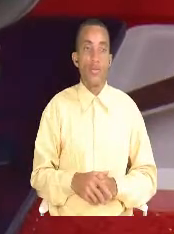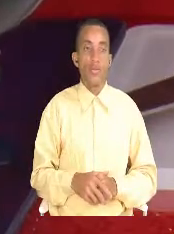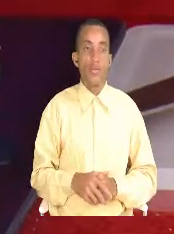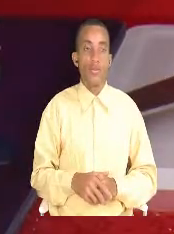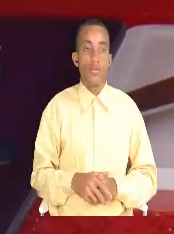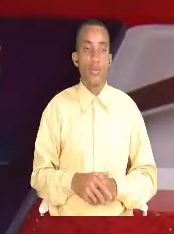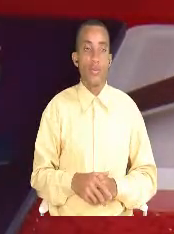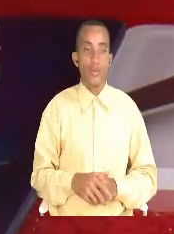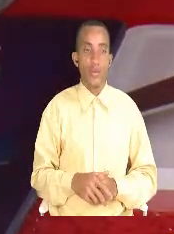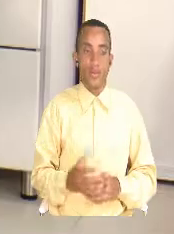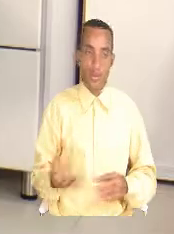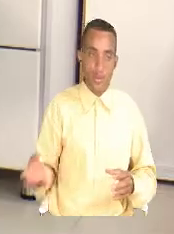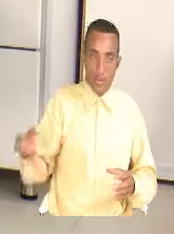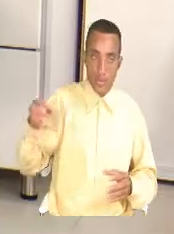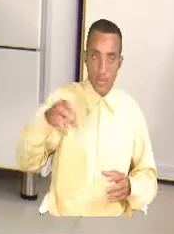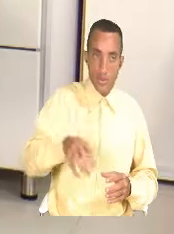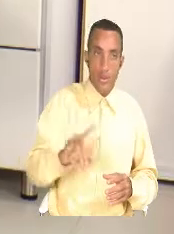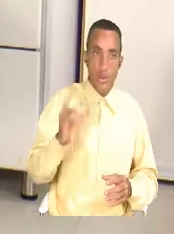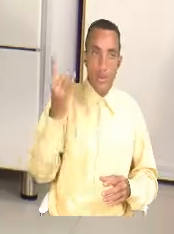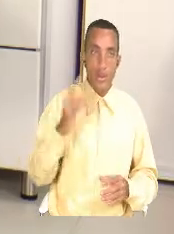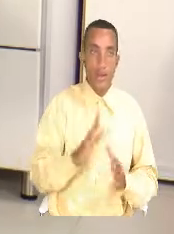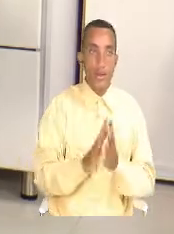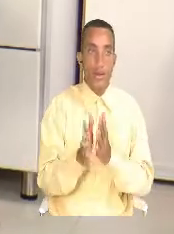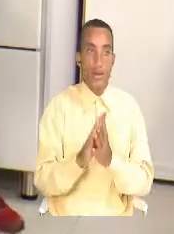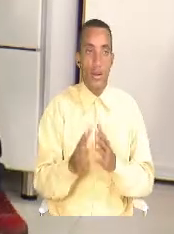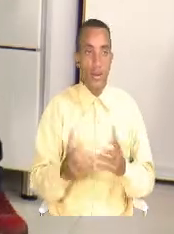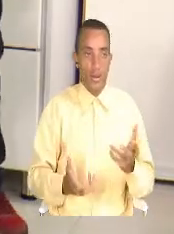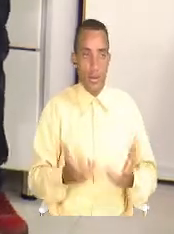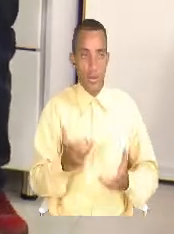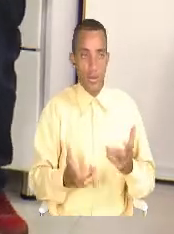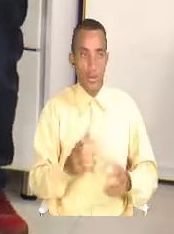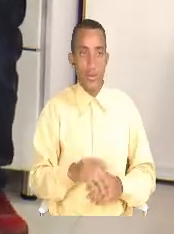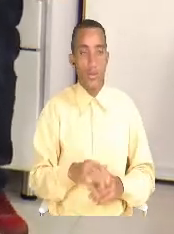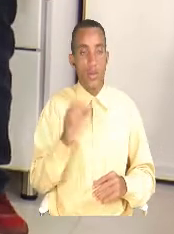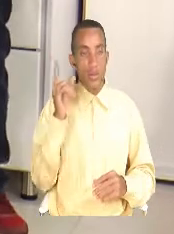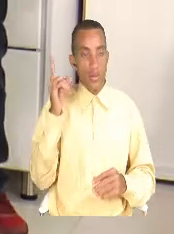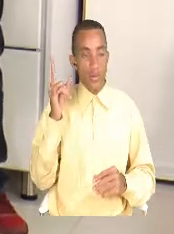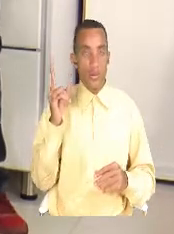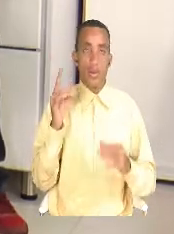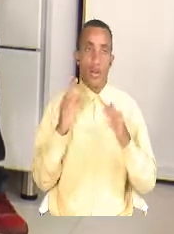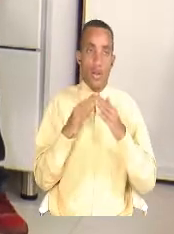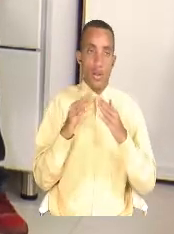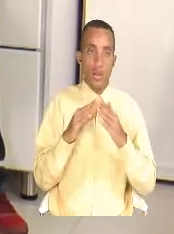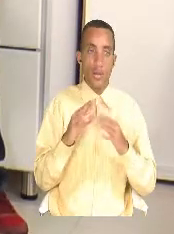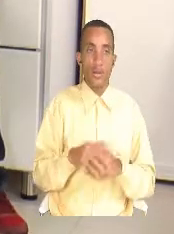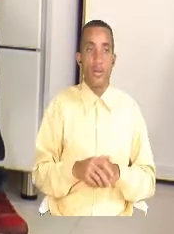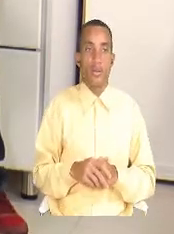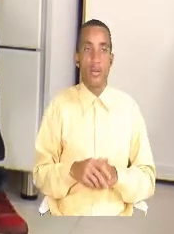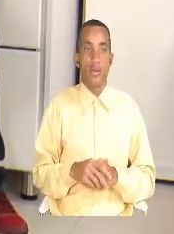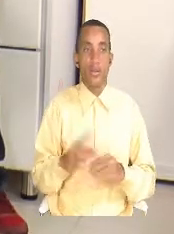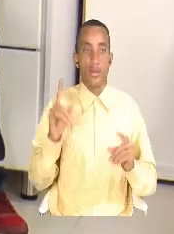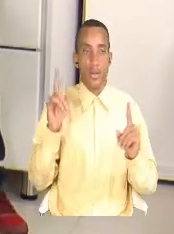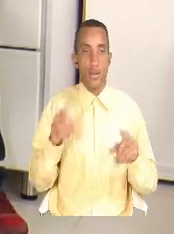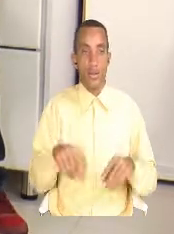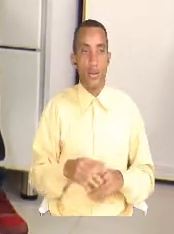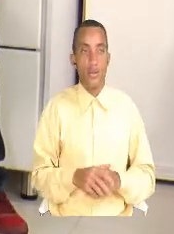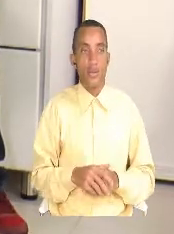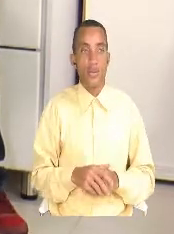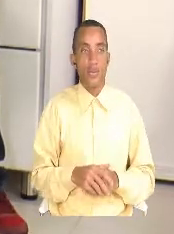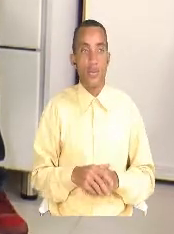Voy a adicionar algo que usamos en las cocinas, en casa de pronto lo usan como condimentos, que